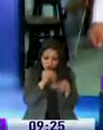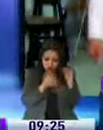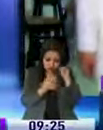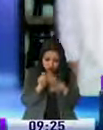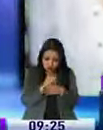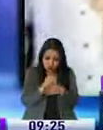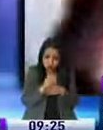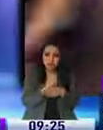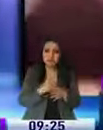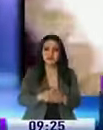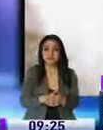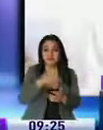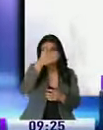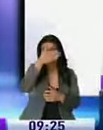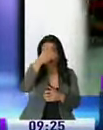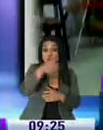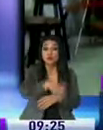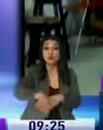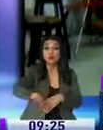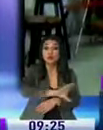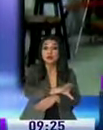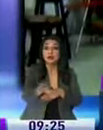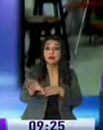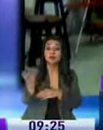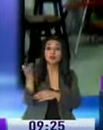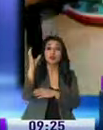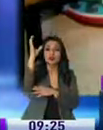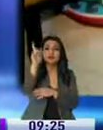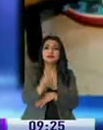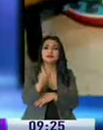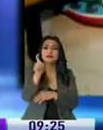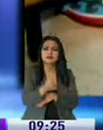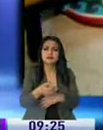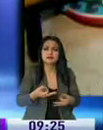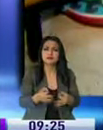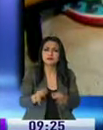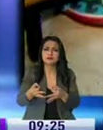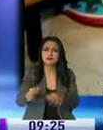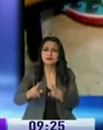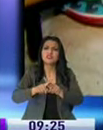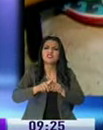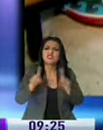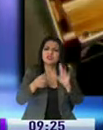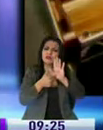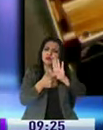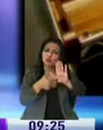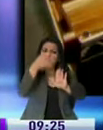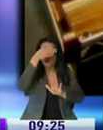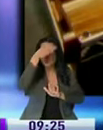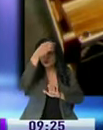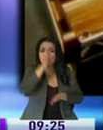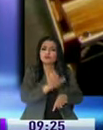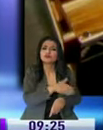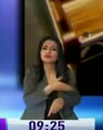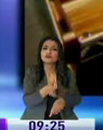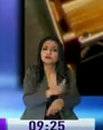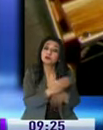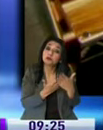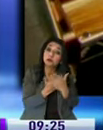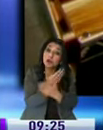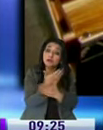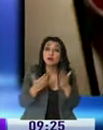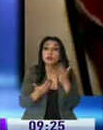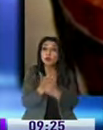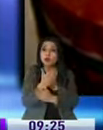Pero ya la cultura montubia estaba necesitando nuevas formas de proyectar su cultura a través de nueva música,